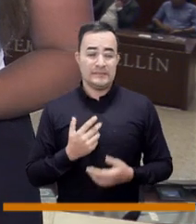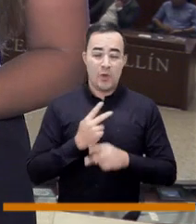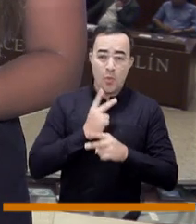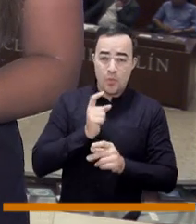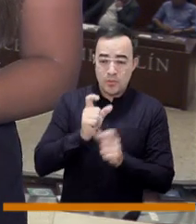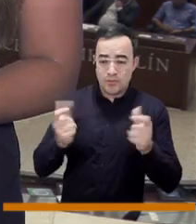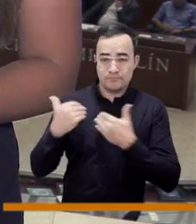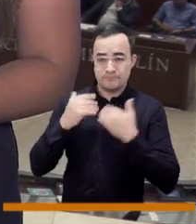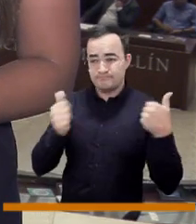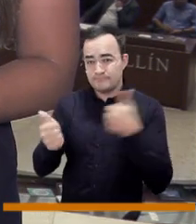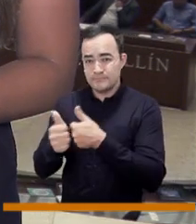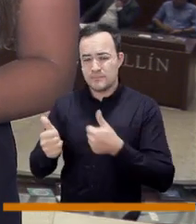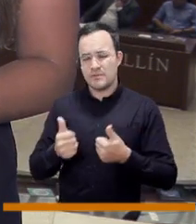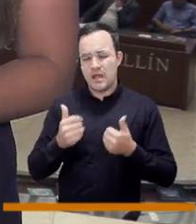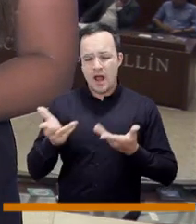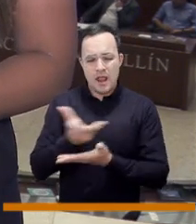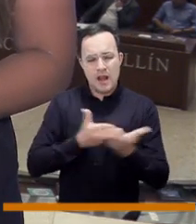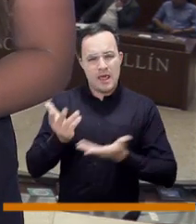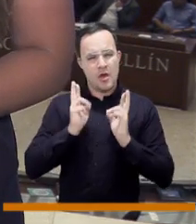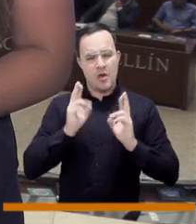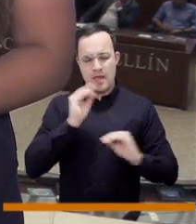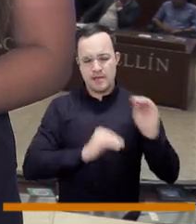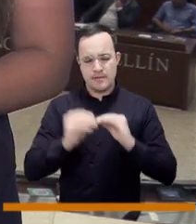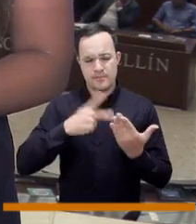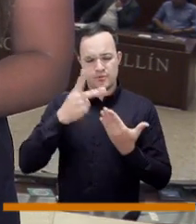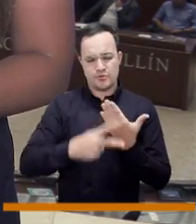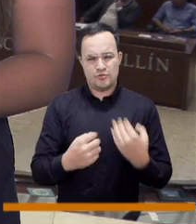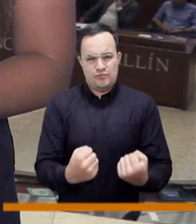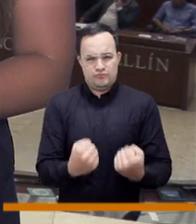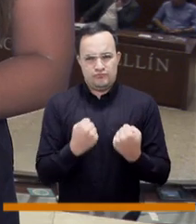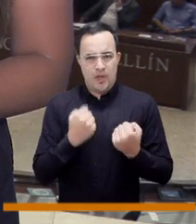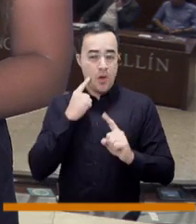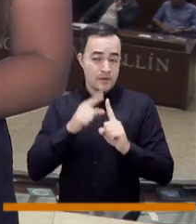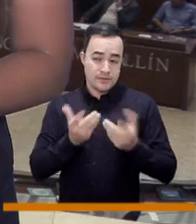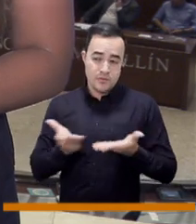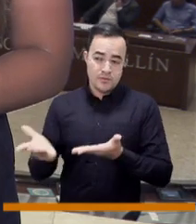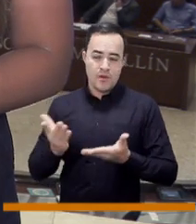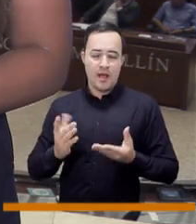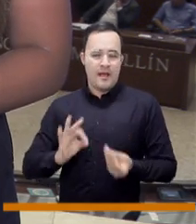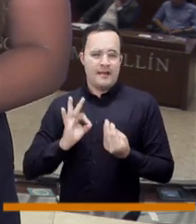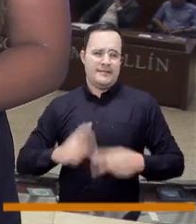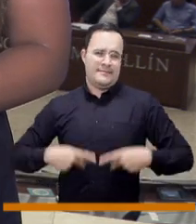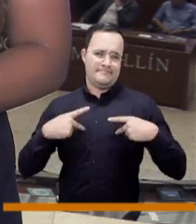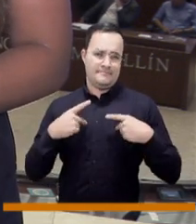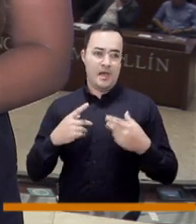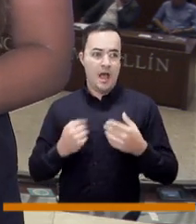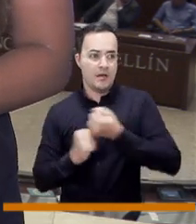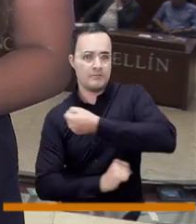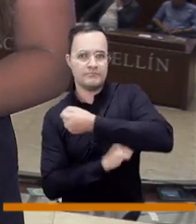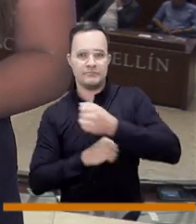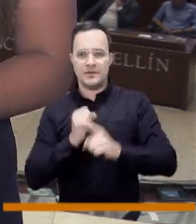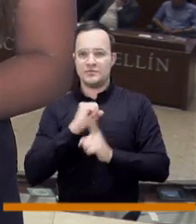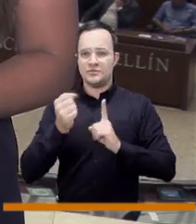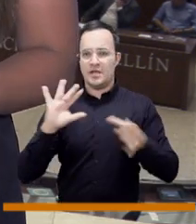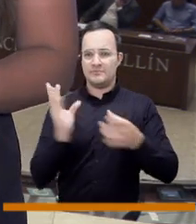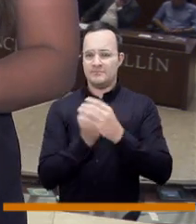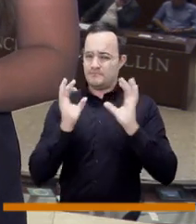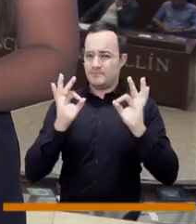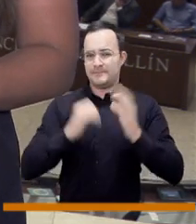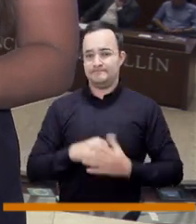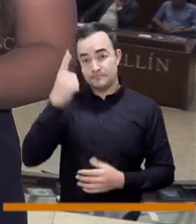consejo de Medellín salga un proyecto de acuerdo sólido para mejorar su calidad de vida y aporte a la inclusión social de la